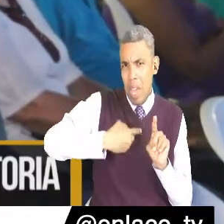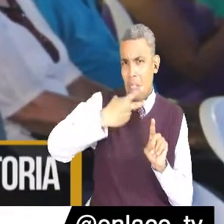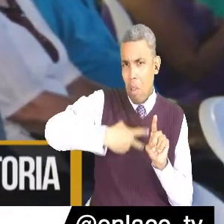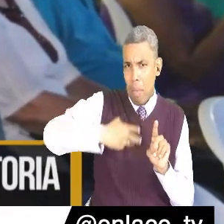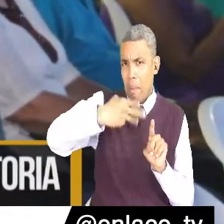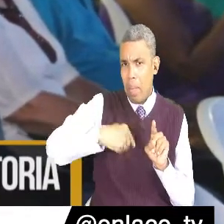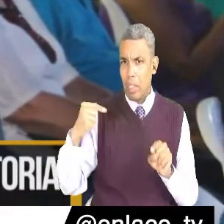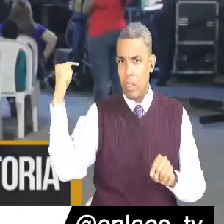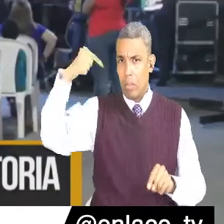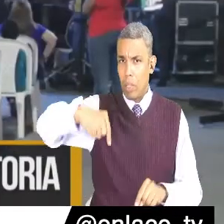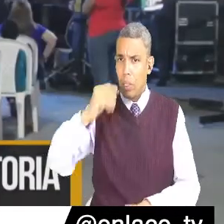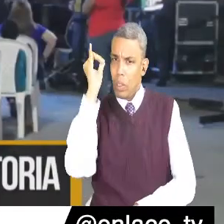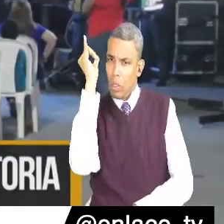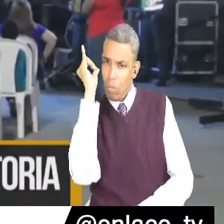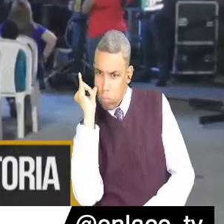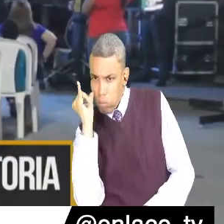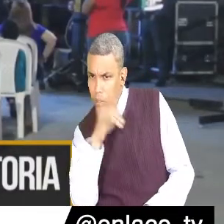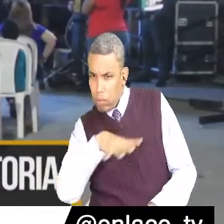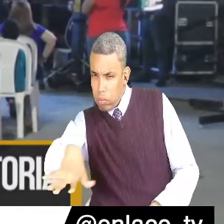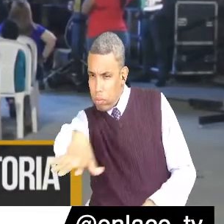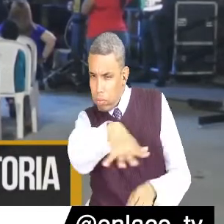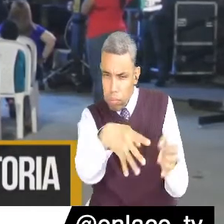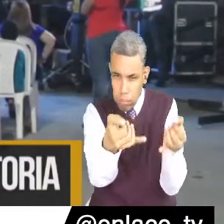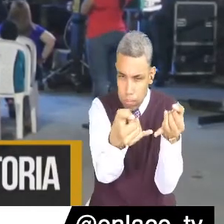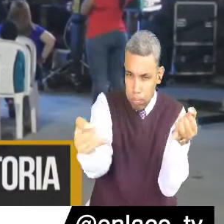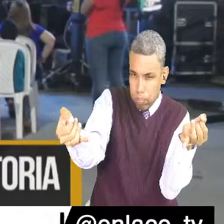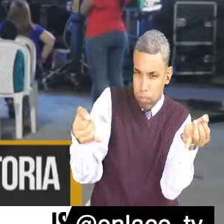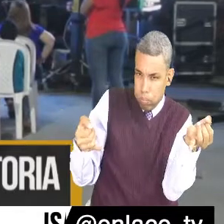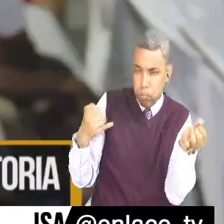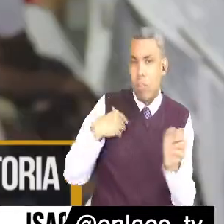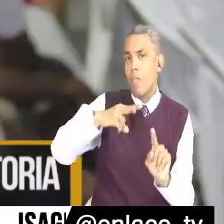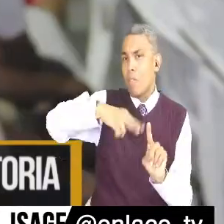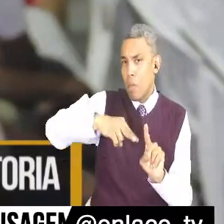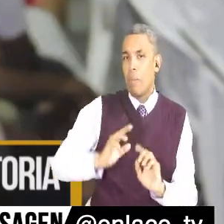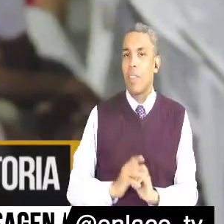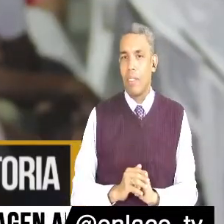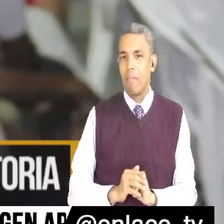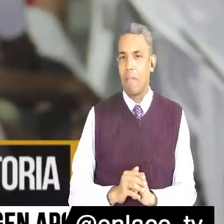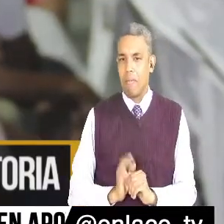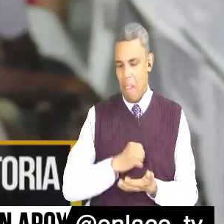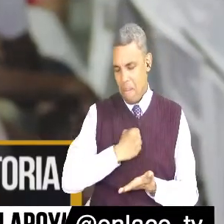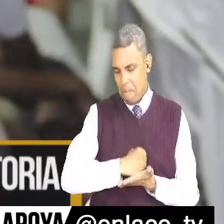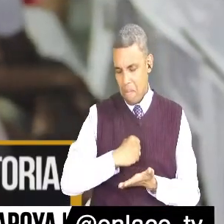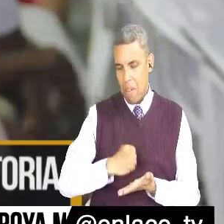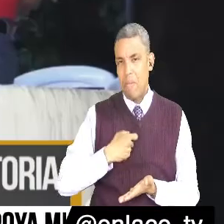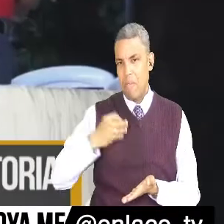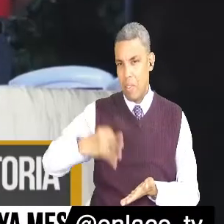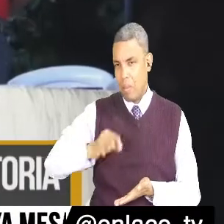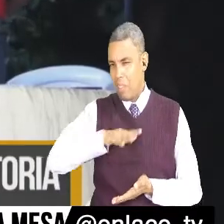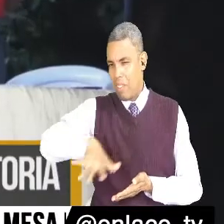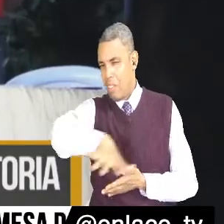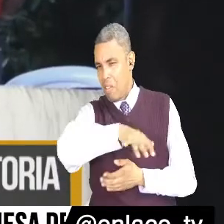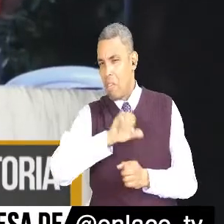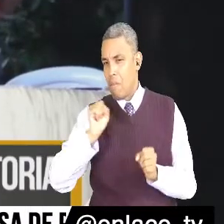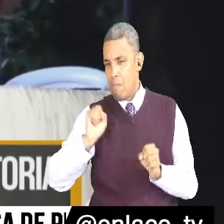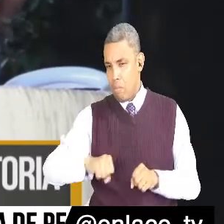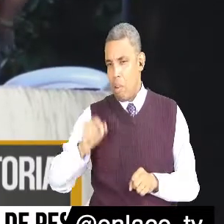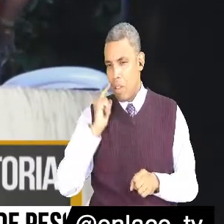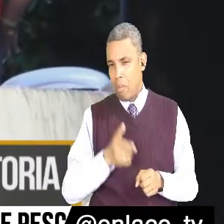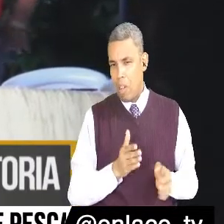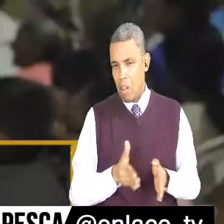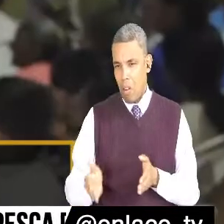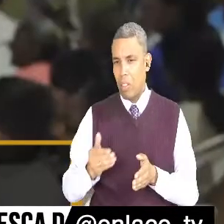el respectivo trabajo de campo en estos dos sectores de la Comuna 1, ratificando que los mismos podrían ser legalizados urbanísticamente.